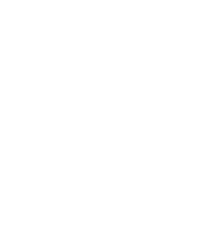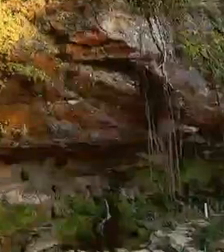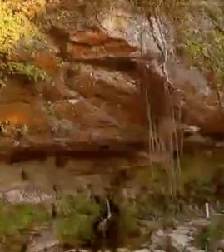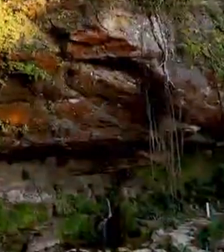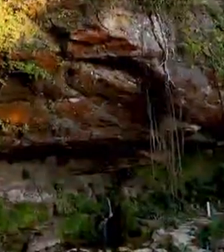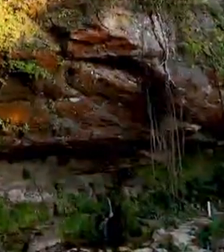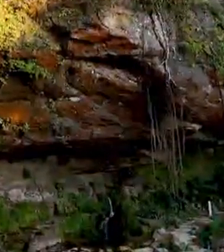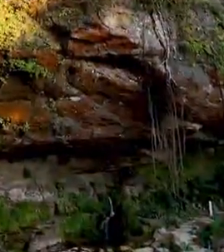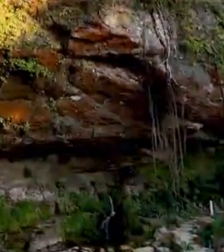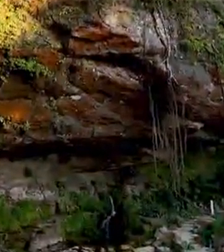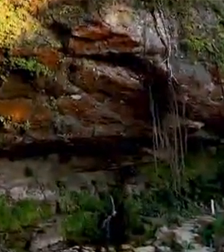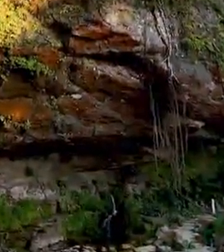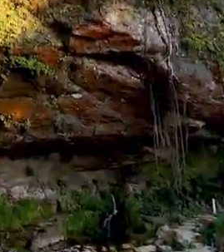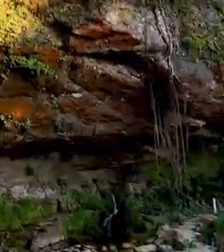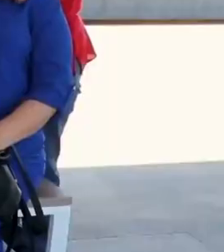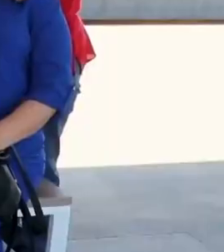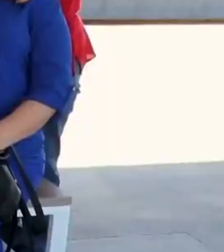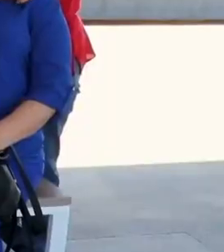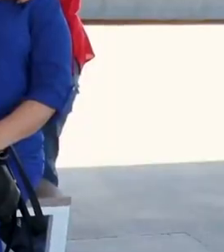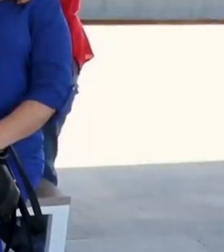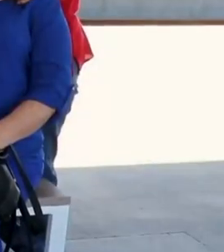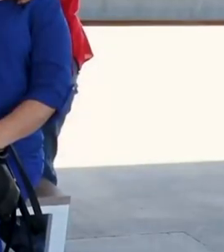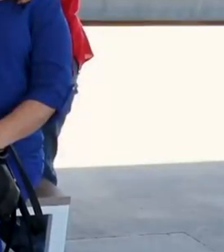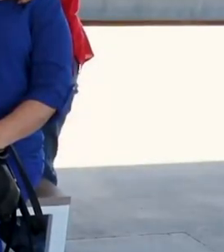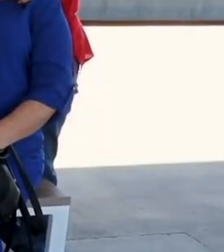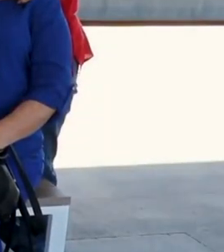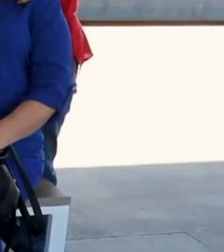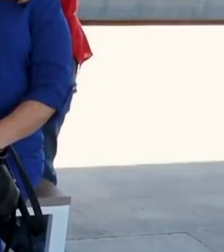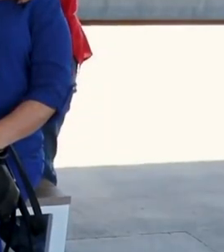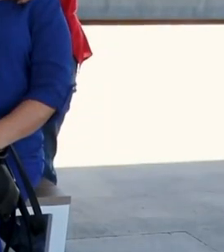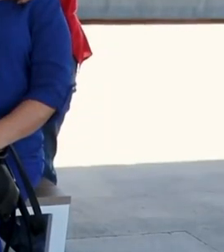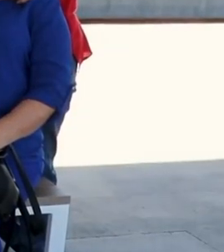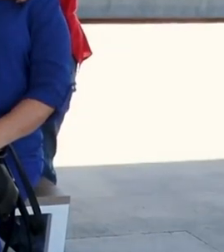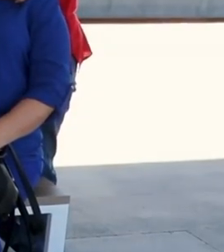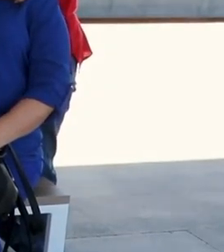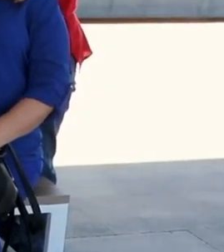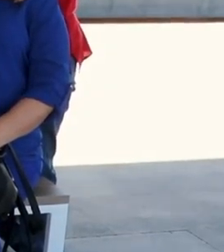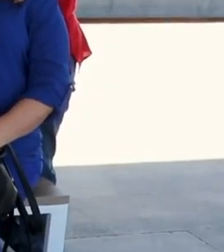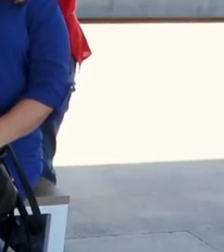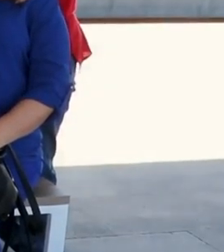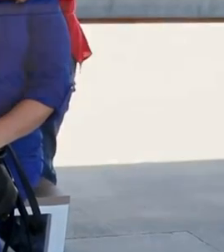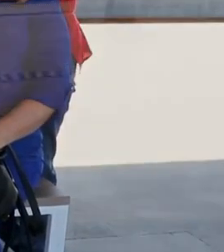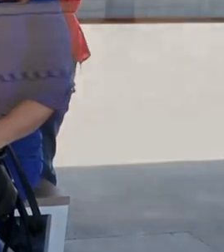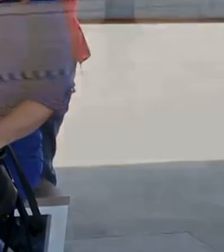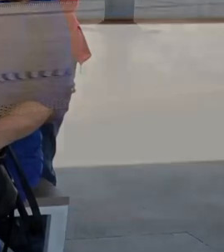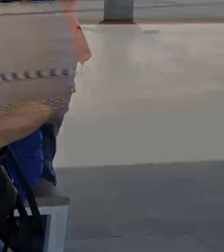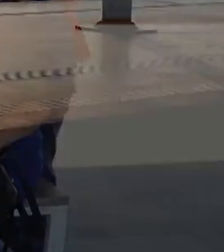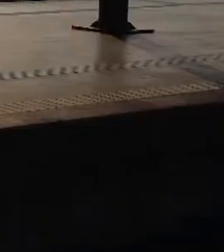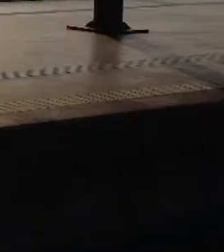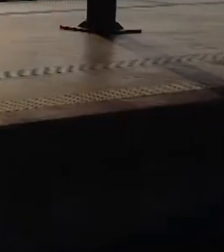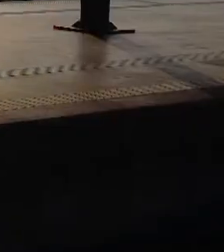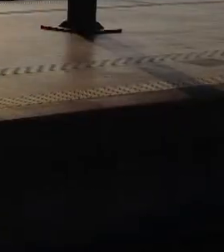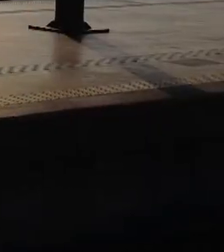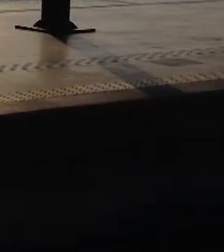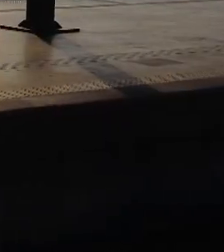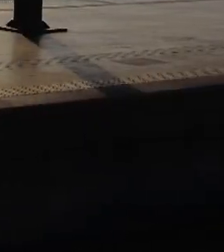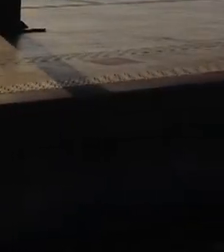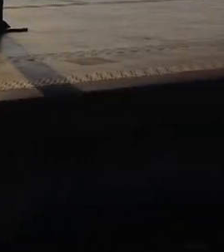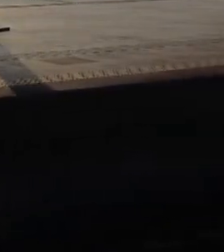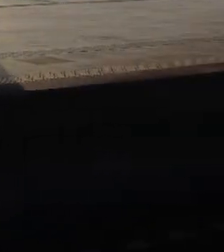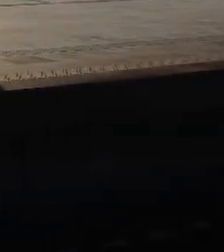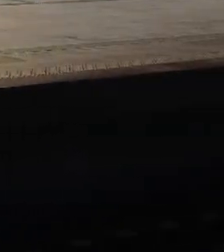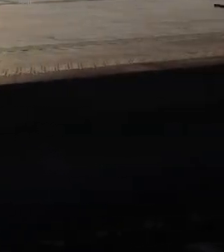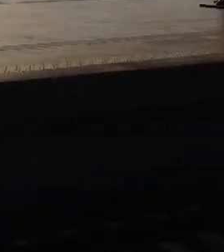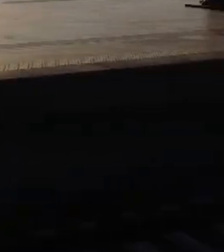e imponentes cañones. Todo esto se ve reflejado con la alegría de la gente al descender en cada una de las